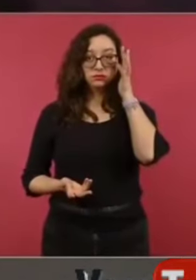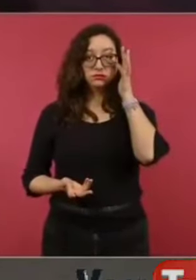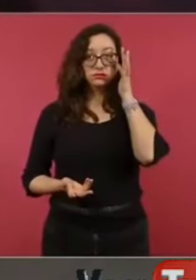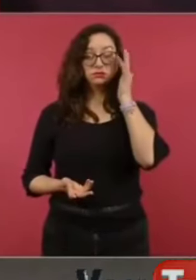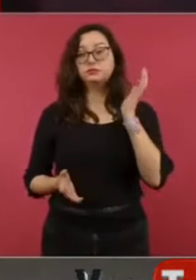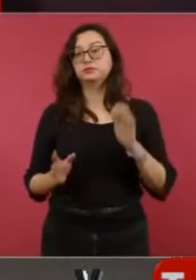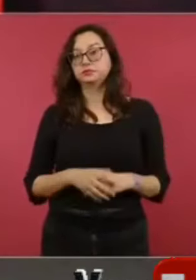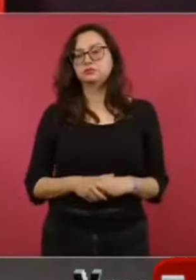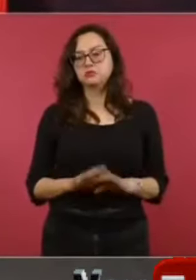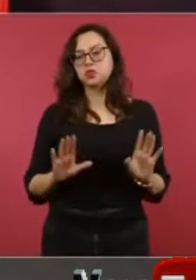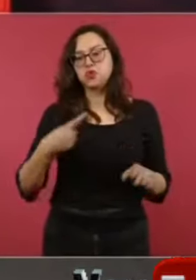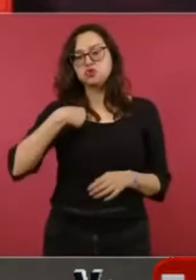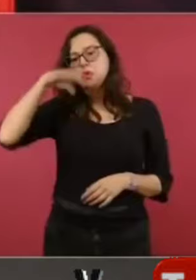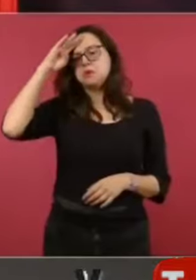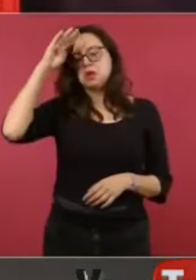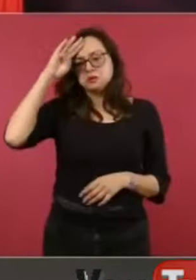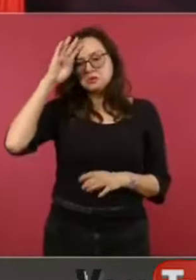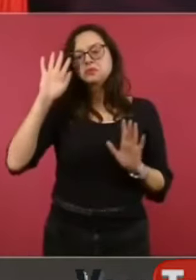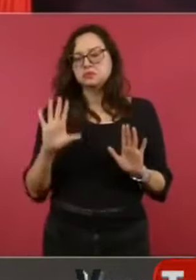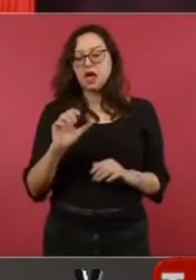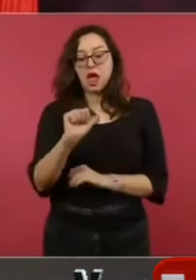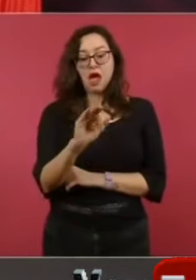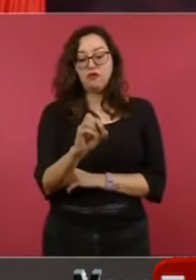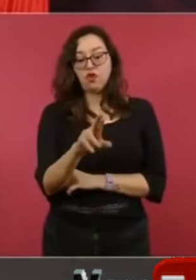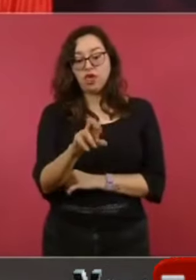para construir una obra,